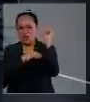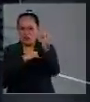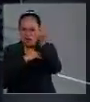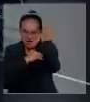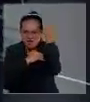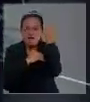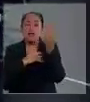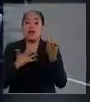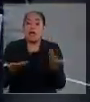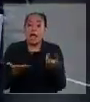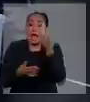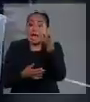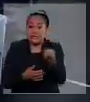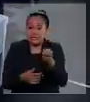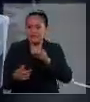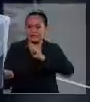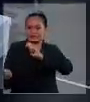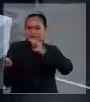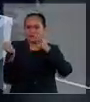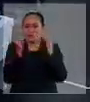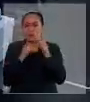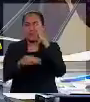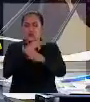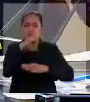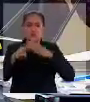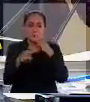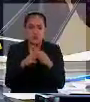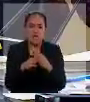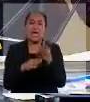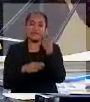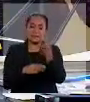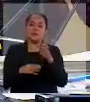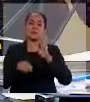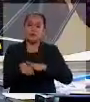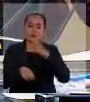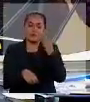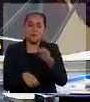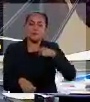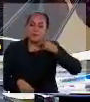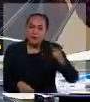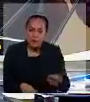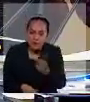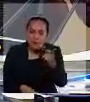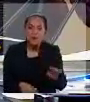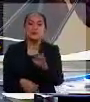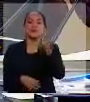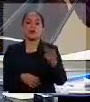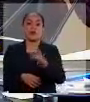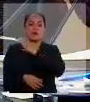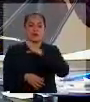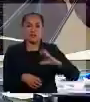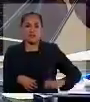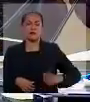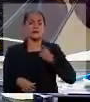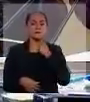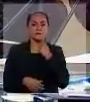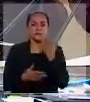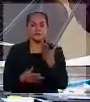sin duda transformaron a la humanidad. Y por eso arranco, candidato López Obrador, con usted. Y la pregunta